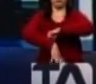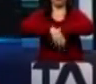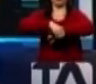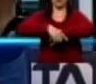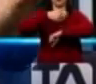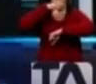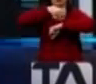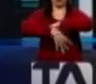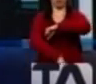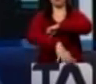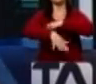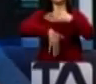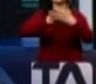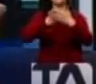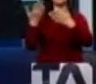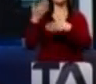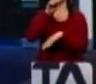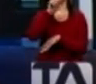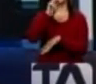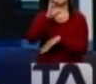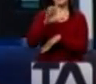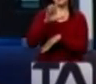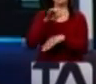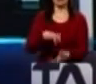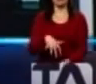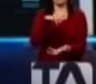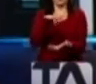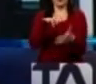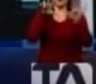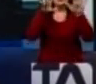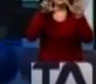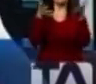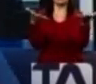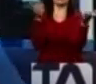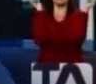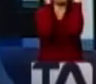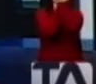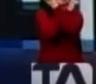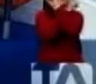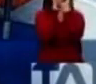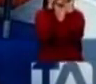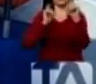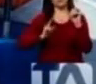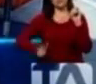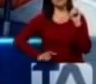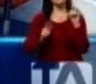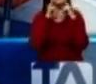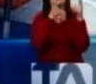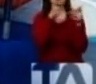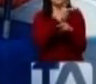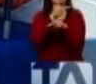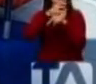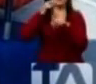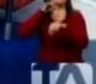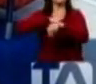7 años. Daniel está en casi 8 litros. Claro, es muy complicado llegar a esos equilibrios cuando por la orina